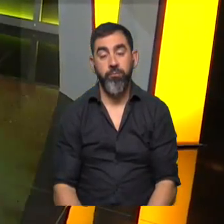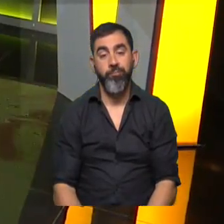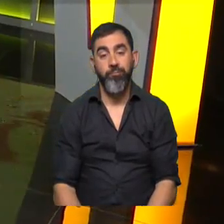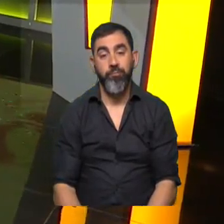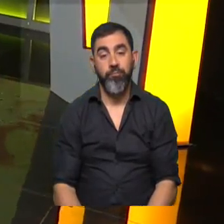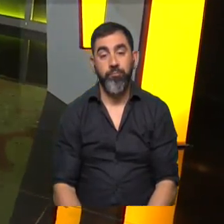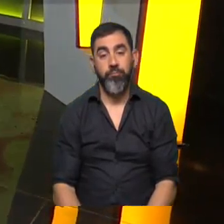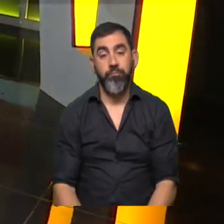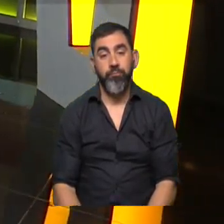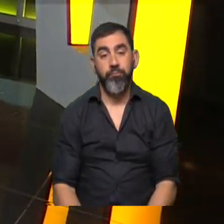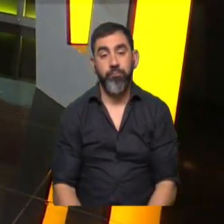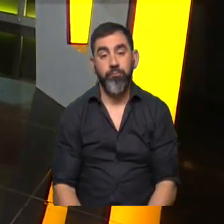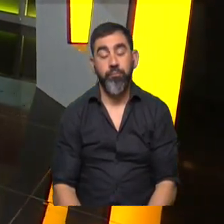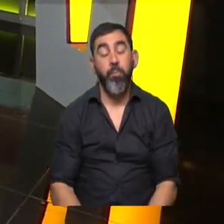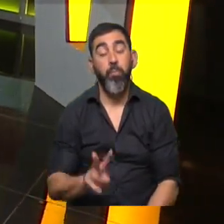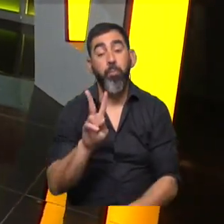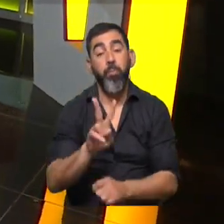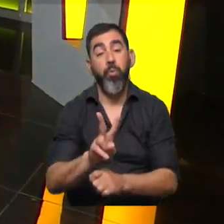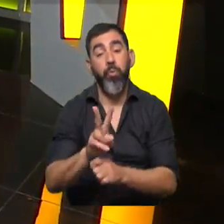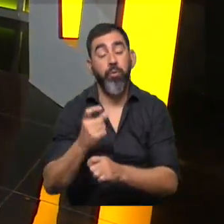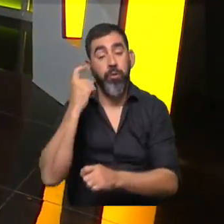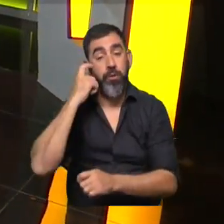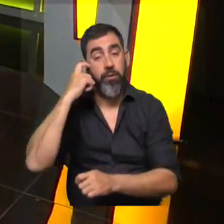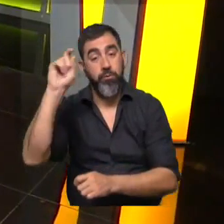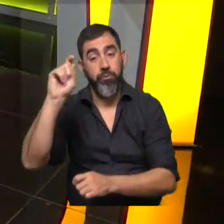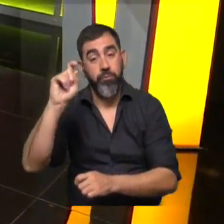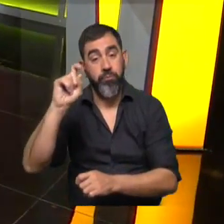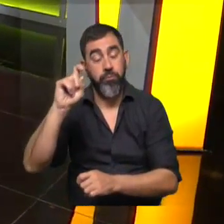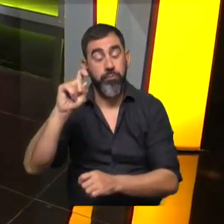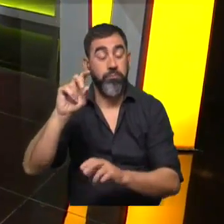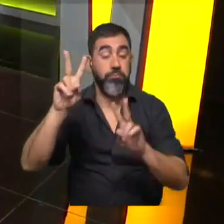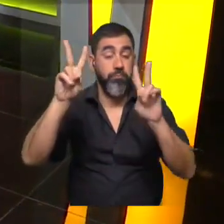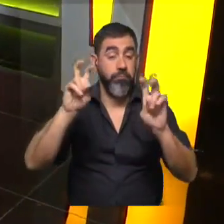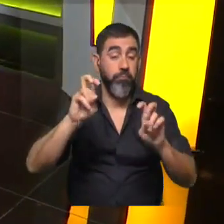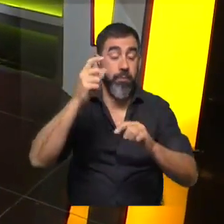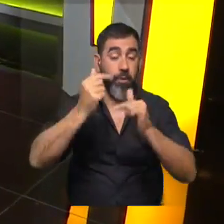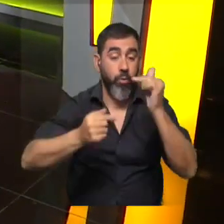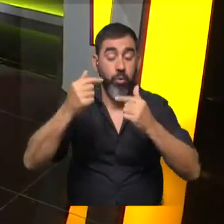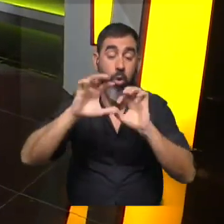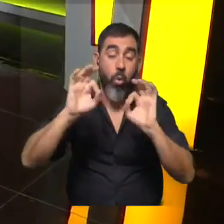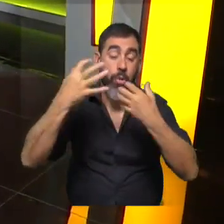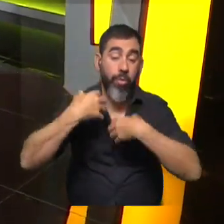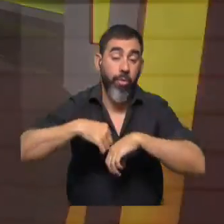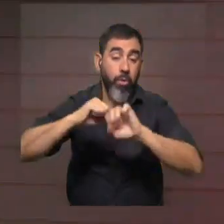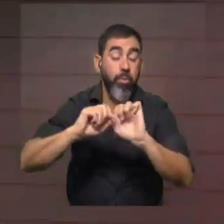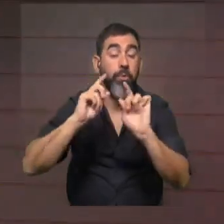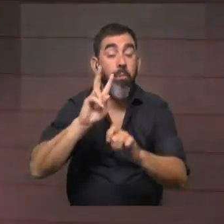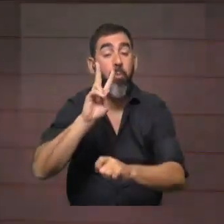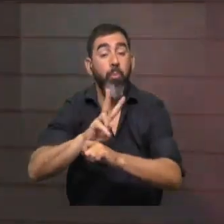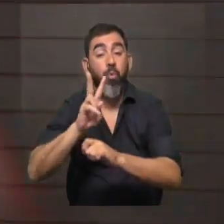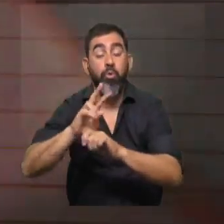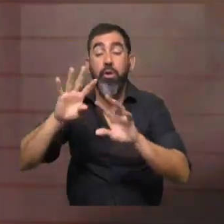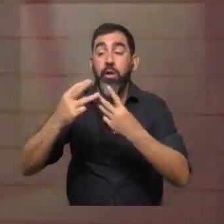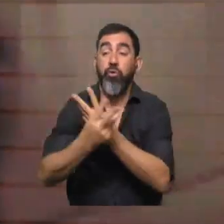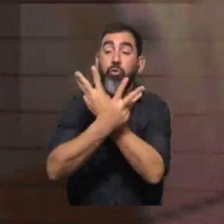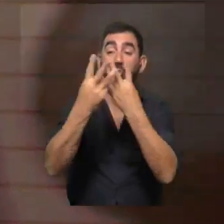En definitiva, Daniela, es la protección de la creación de inventos o algún otro tipo de descubrimiento, pero también la protección global, que es